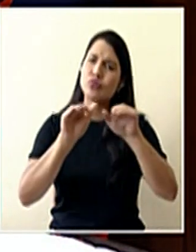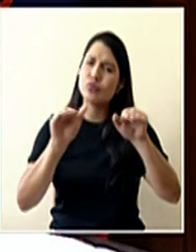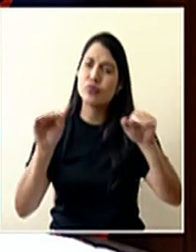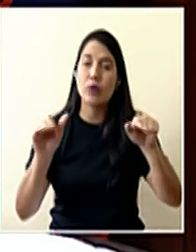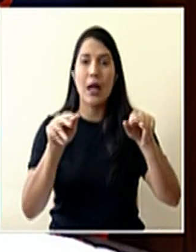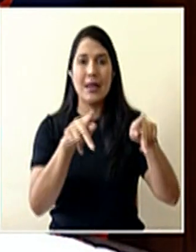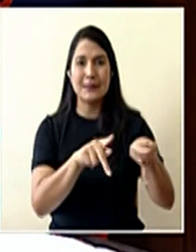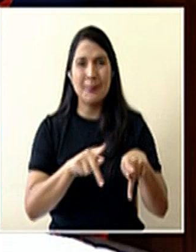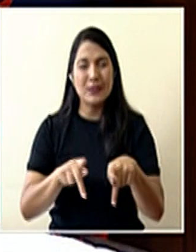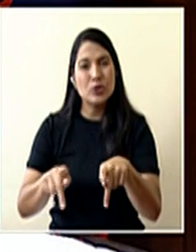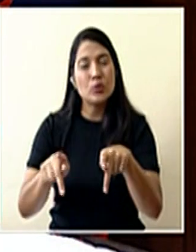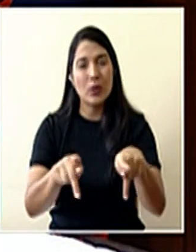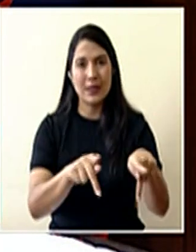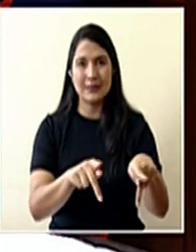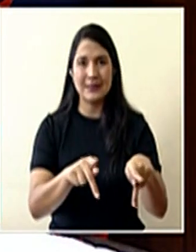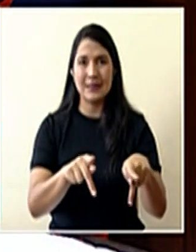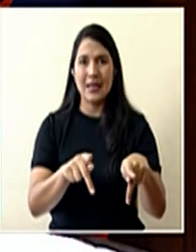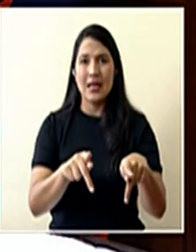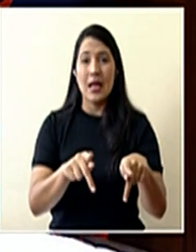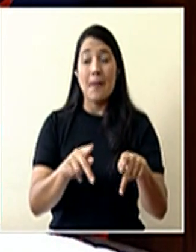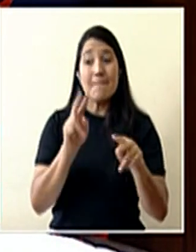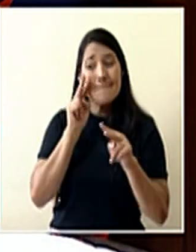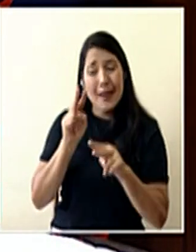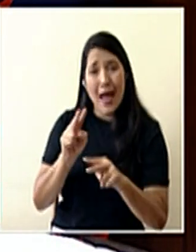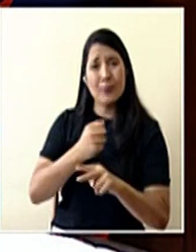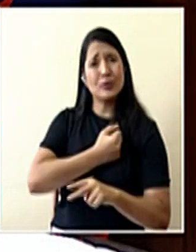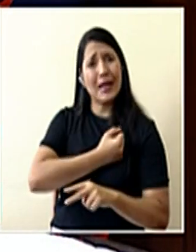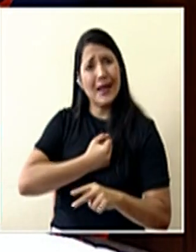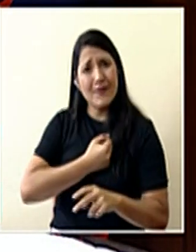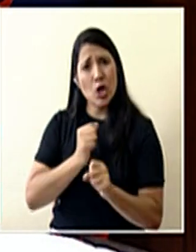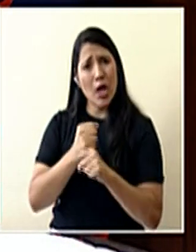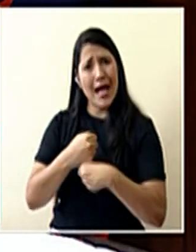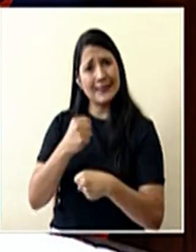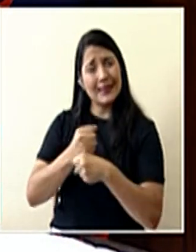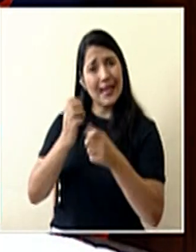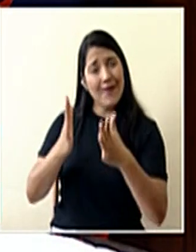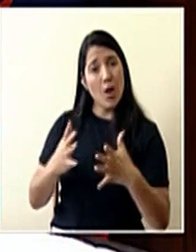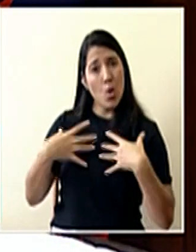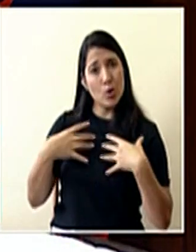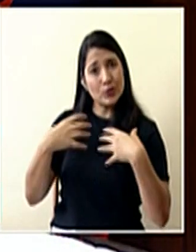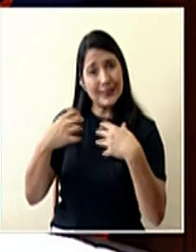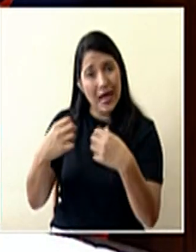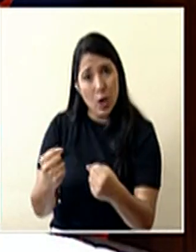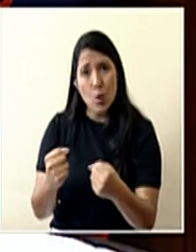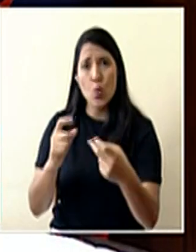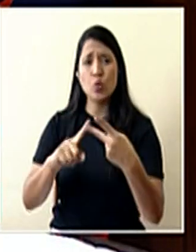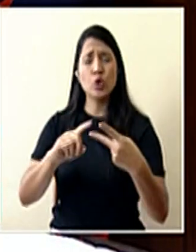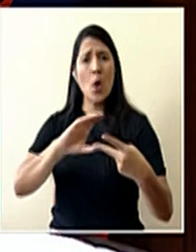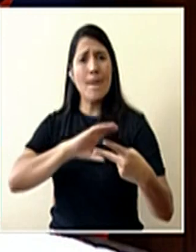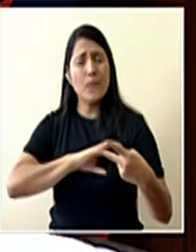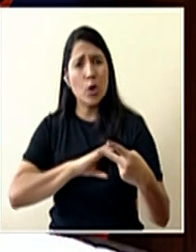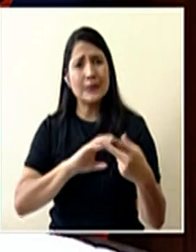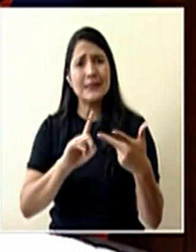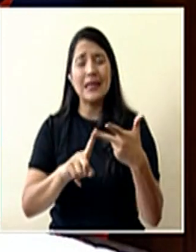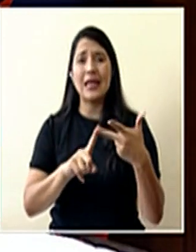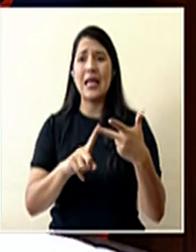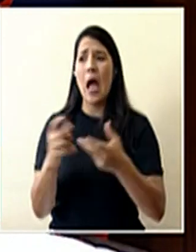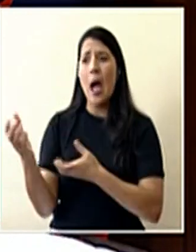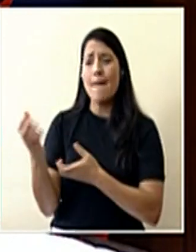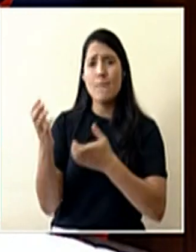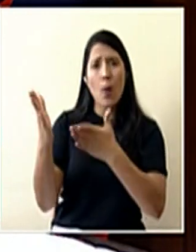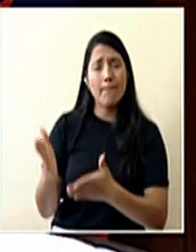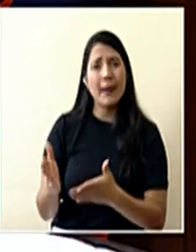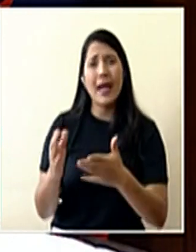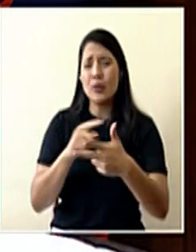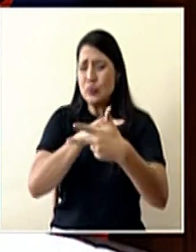población de que valoremos este sacrificio que está realizando todo el personal de salud, de las fuerzas policiales, de los